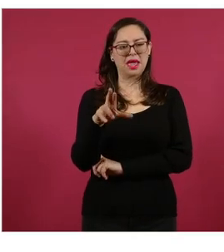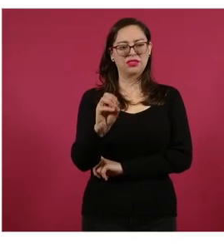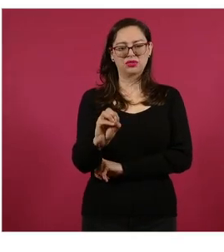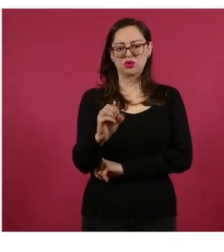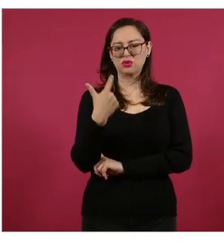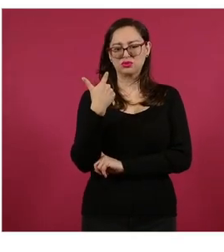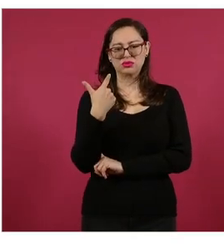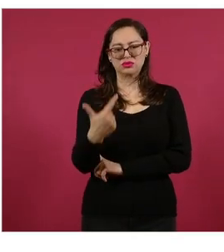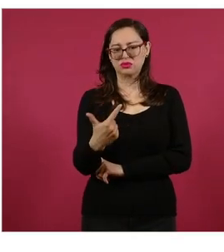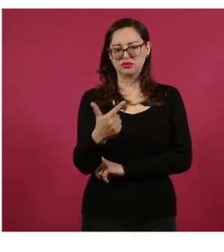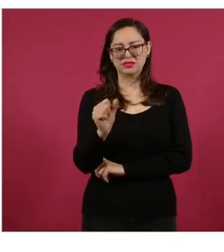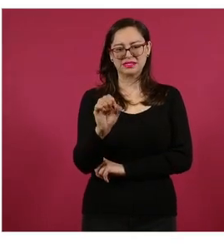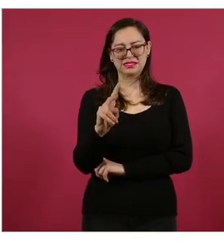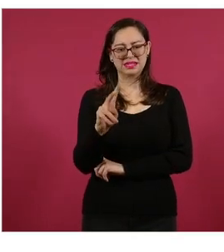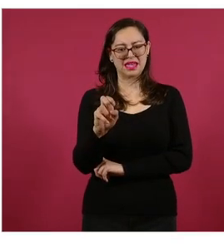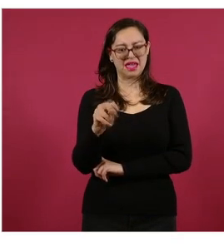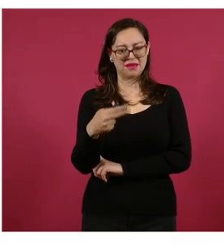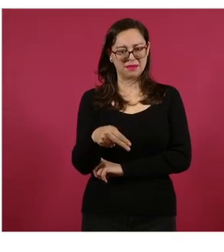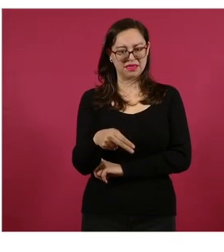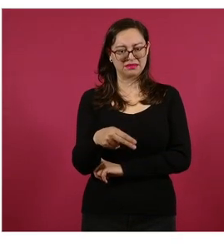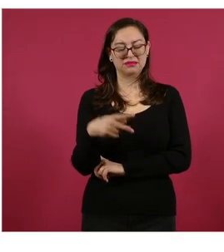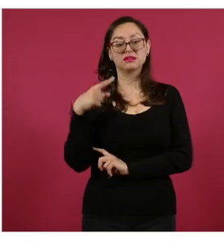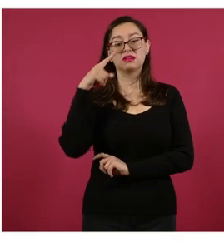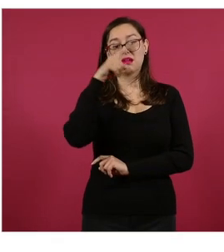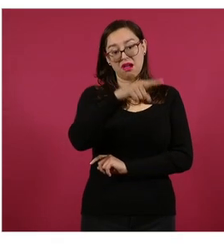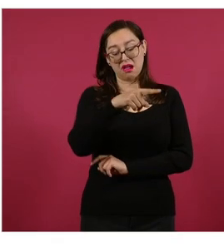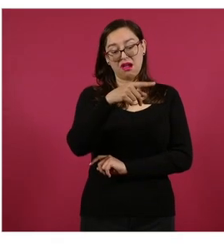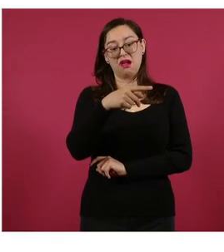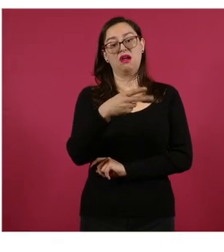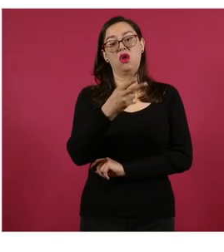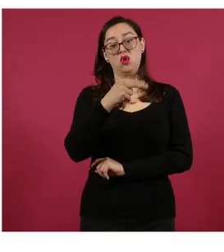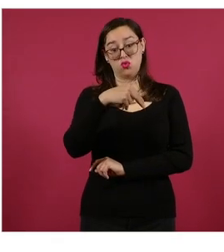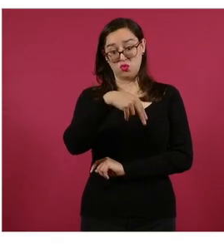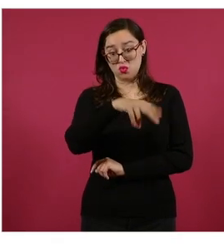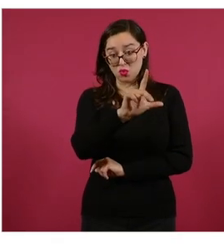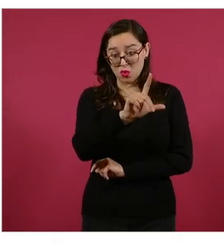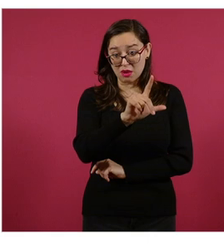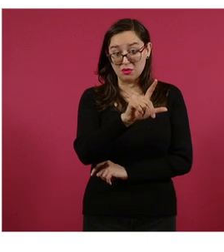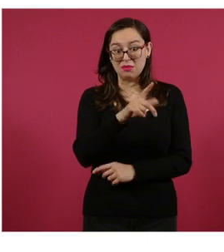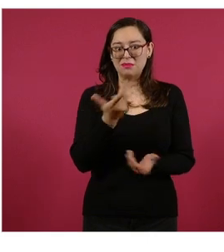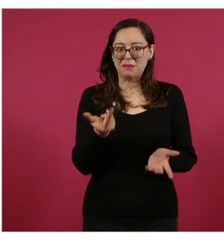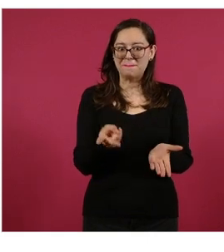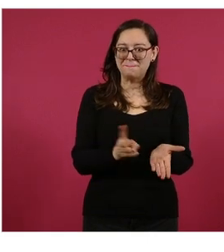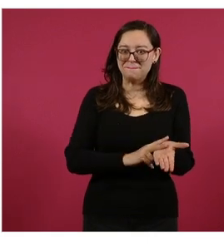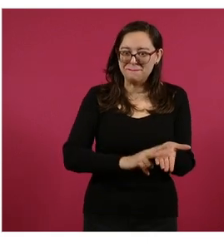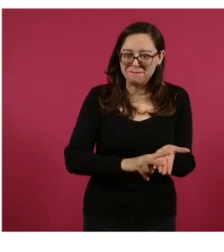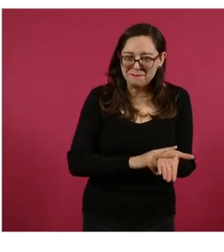la capital del estado de Nuevo León, con el litro de regular a